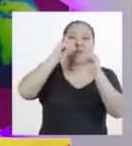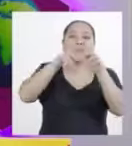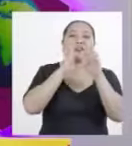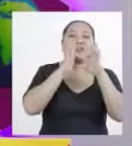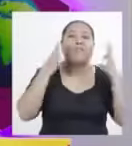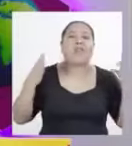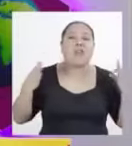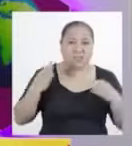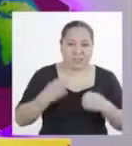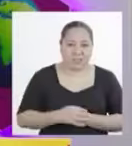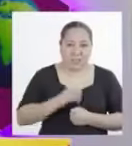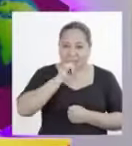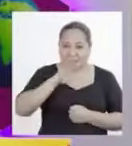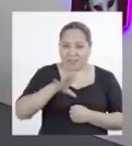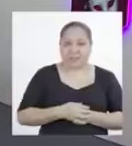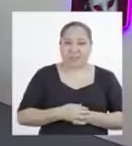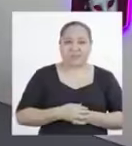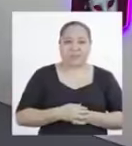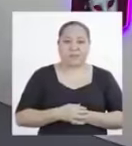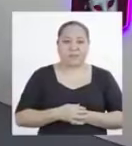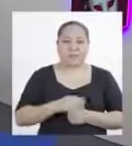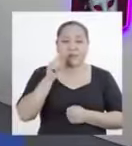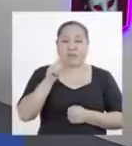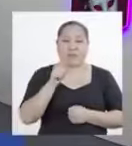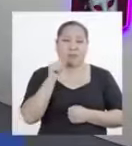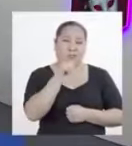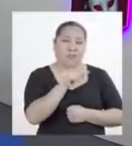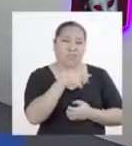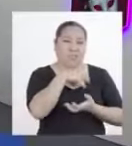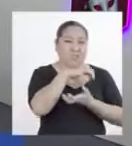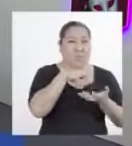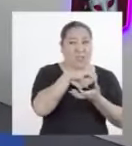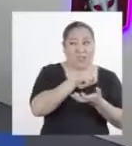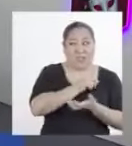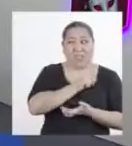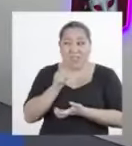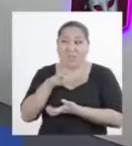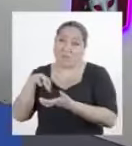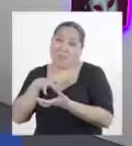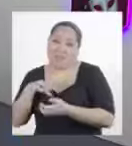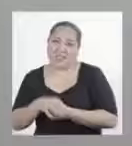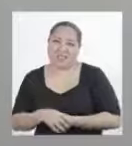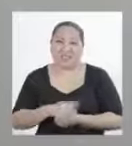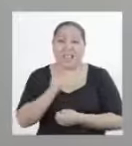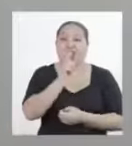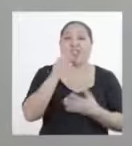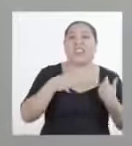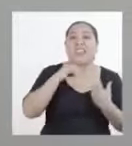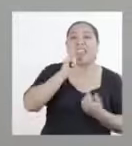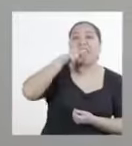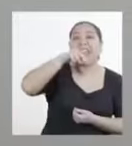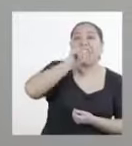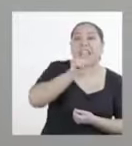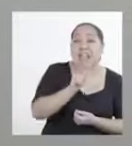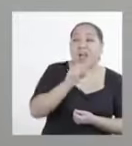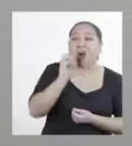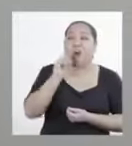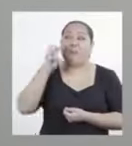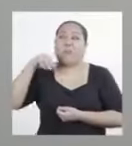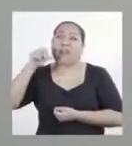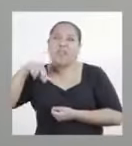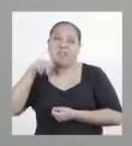famosa frase llena de verdad que dice El que no tiene de inca, tiene de mandinga O sea, que quien no